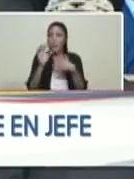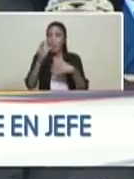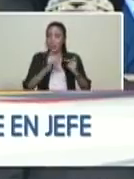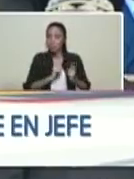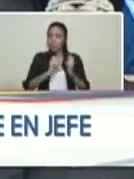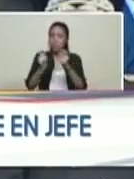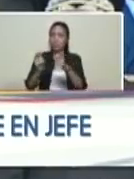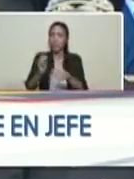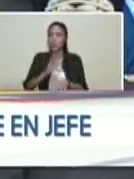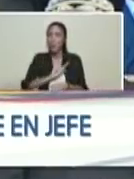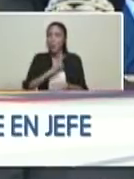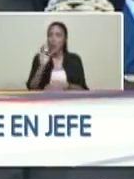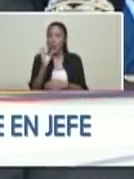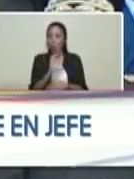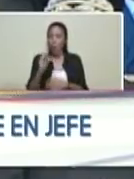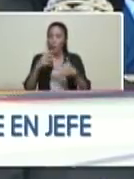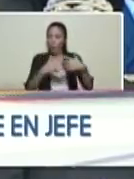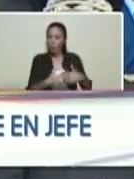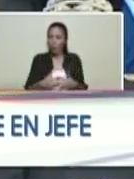ellos